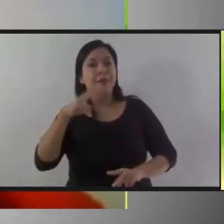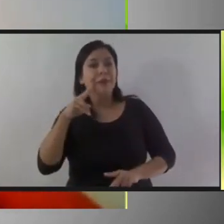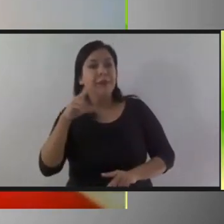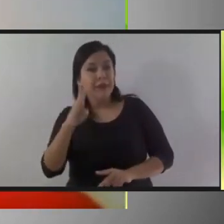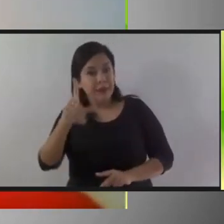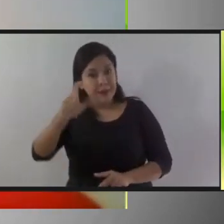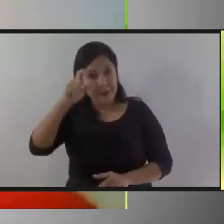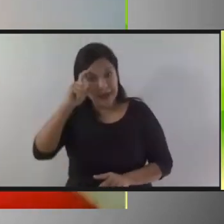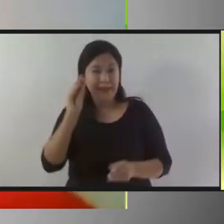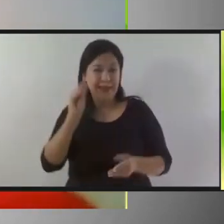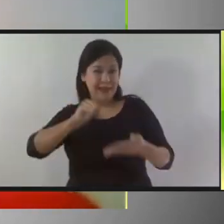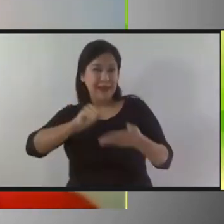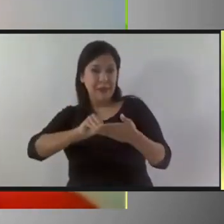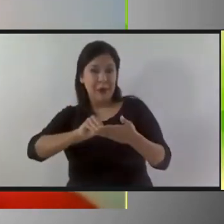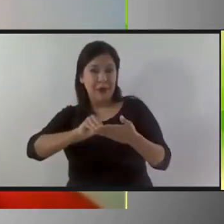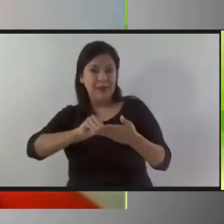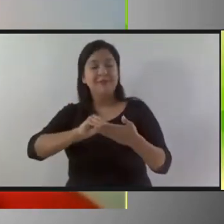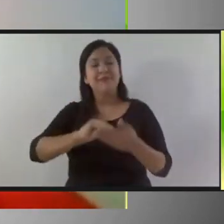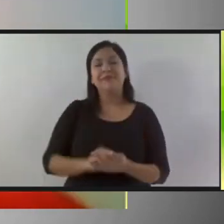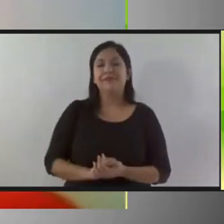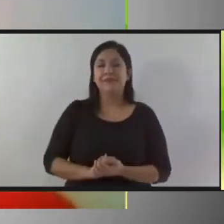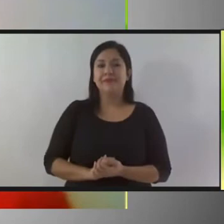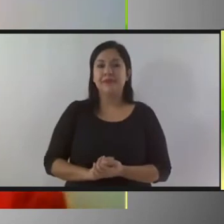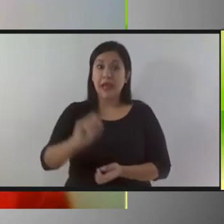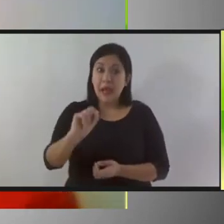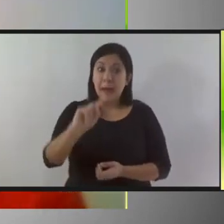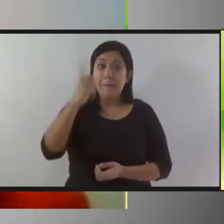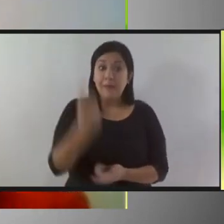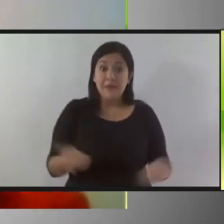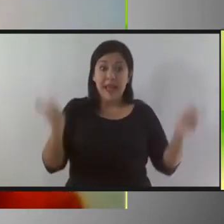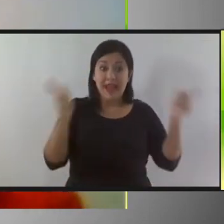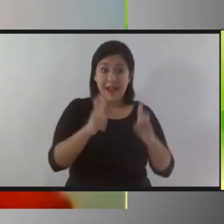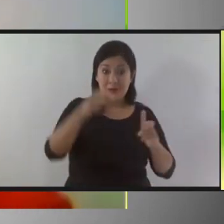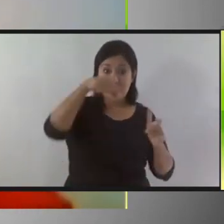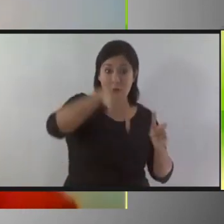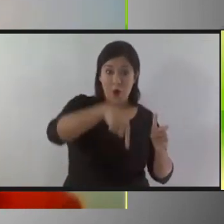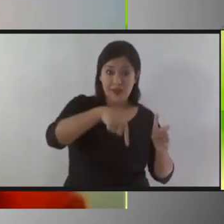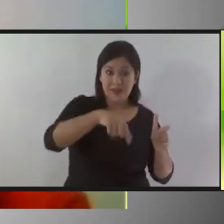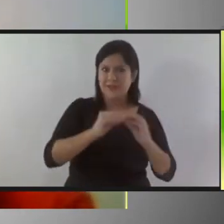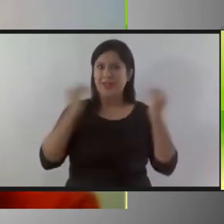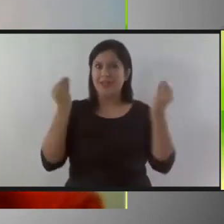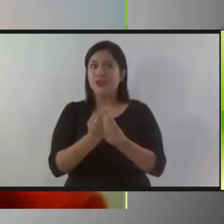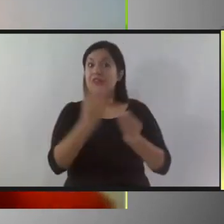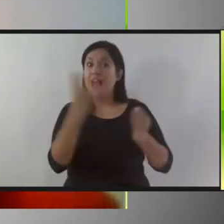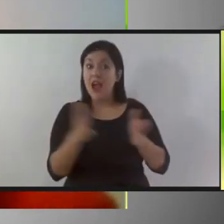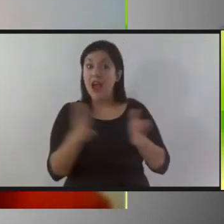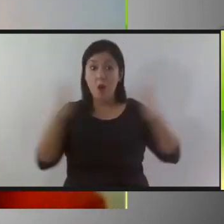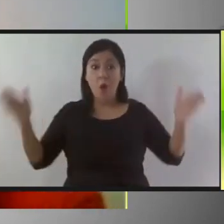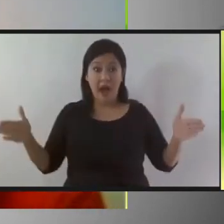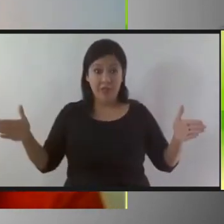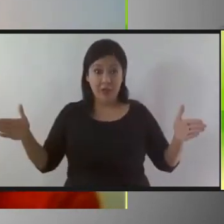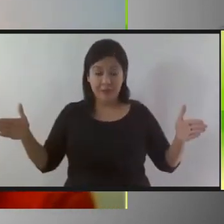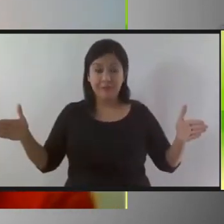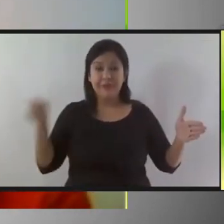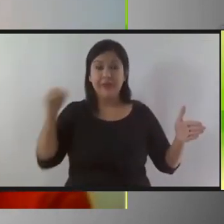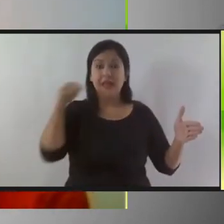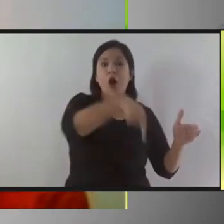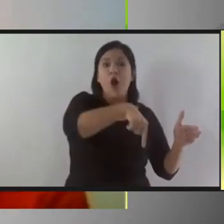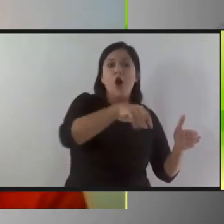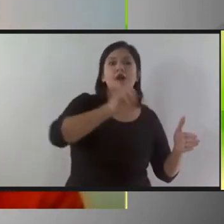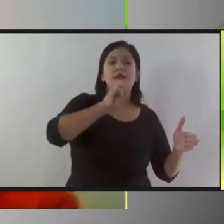Nuestro encuentro de hoy, que es el primer encuentro de los 4 que tenemos previstos para esta edición del seminario, se